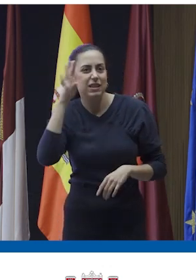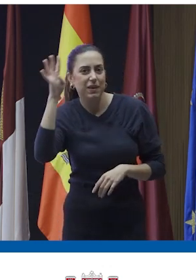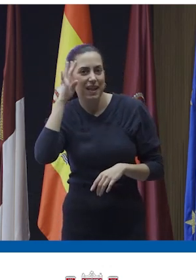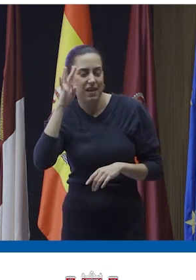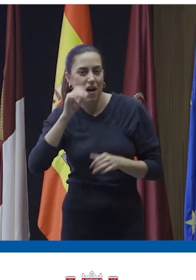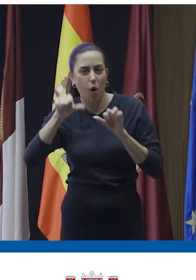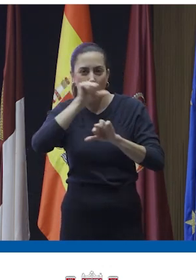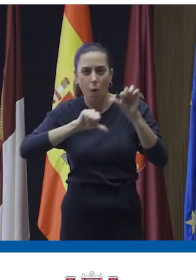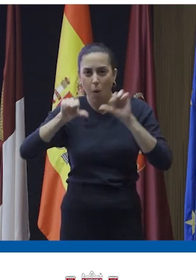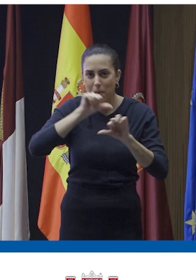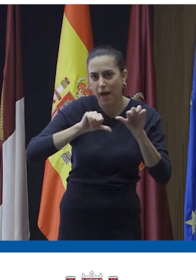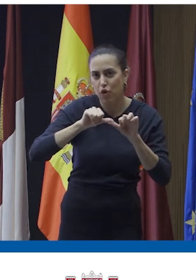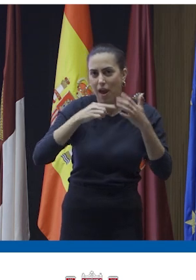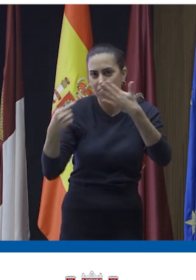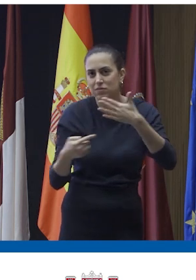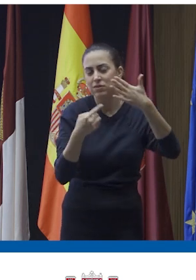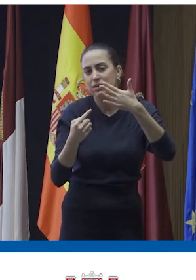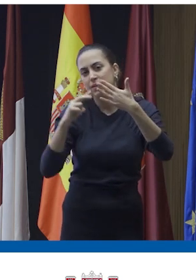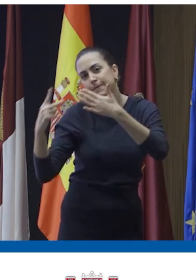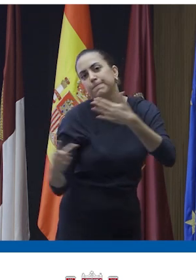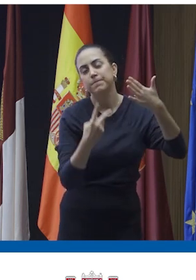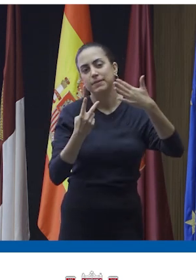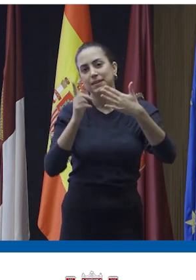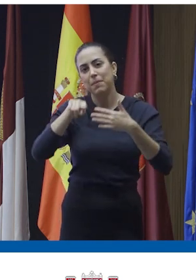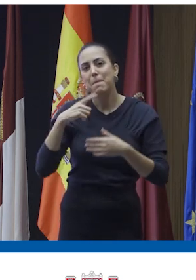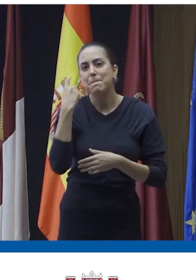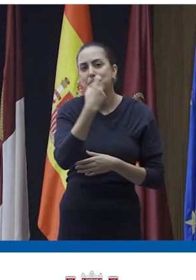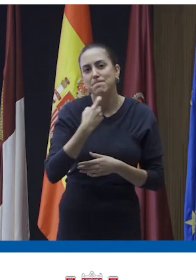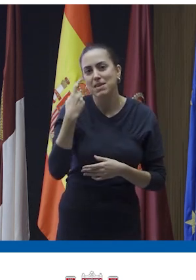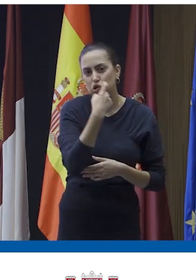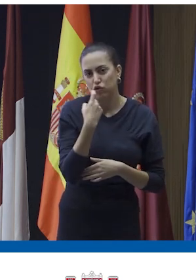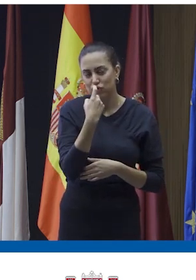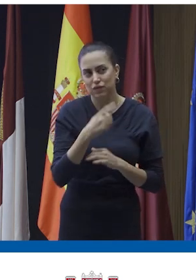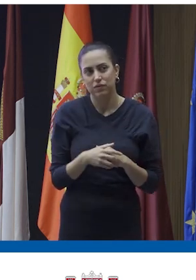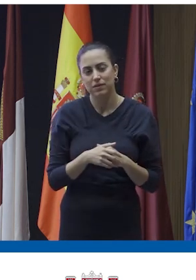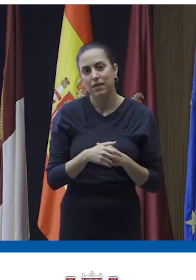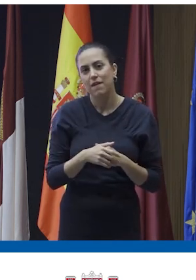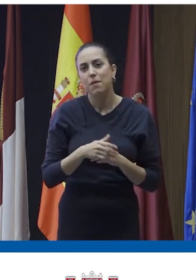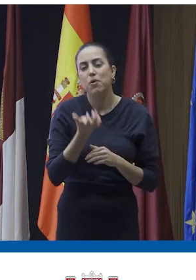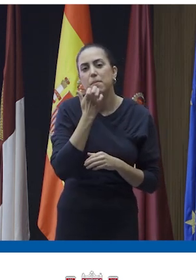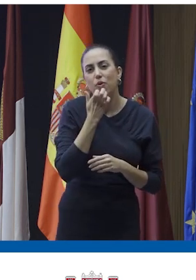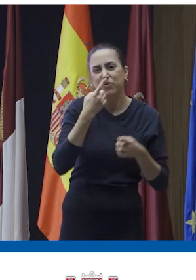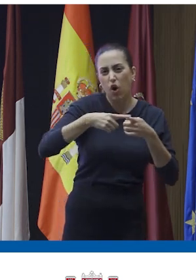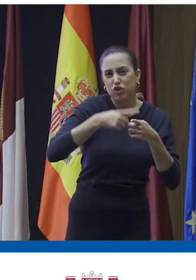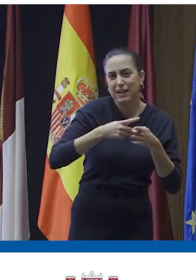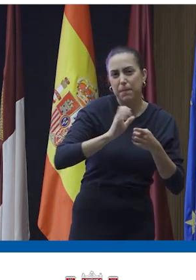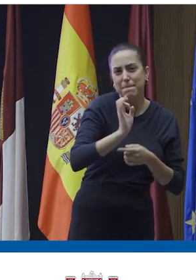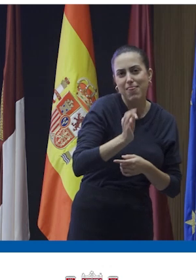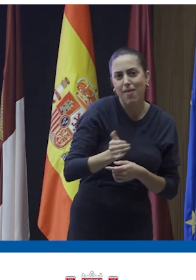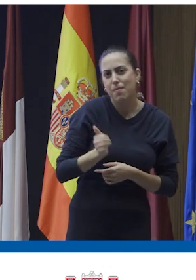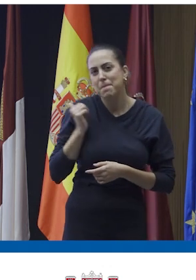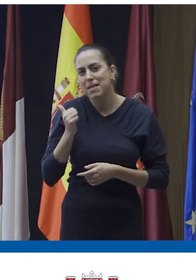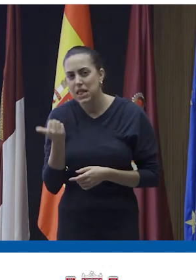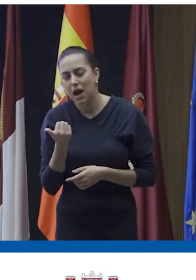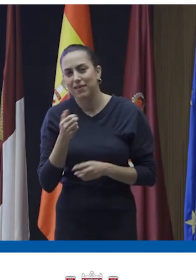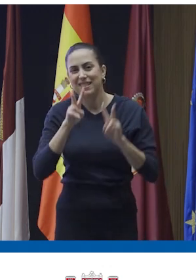con el paciente. Y bueno, pues luego haremos un apartado de mitos y verdades sobre la catarata.